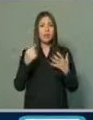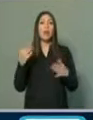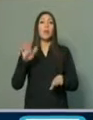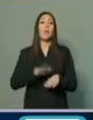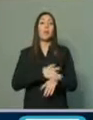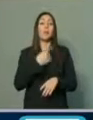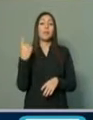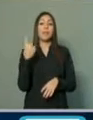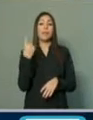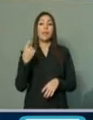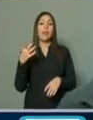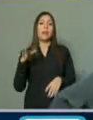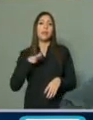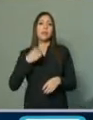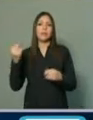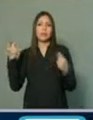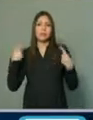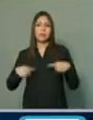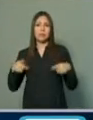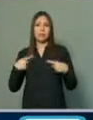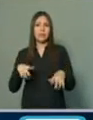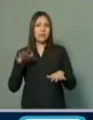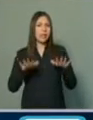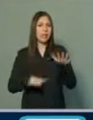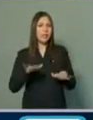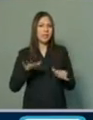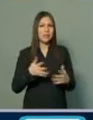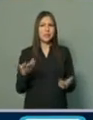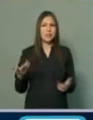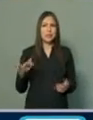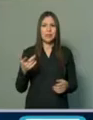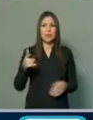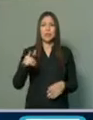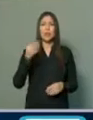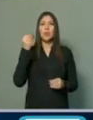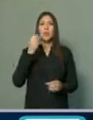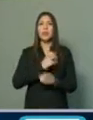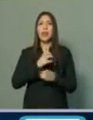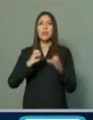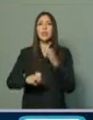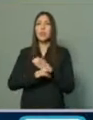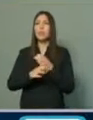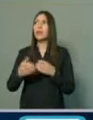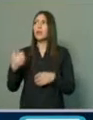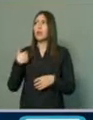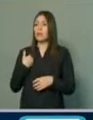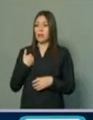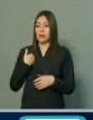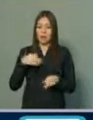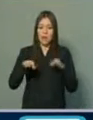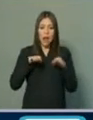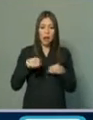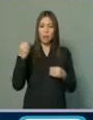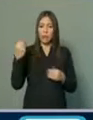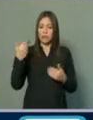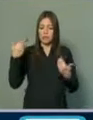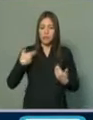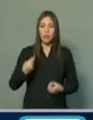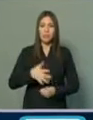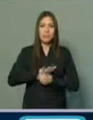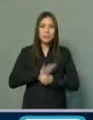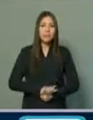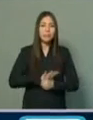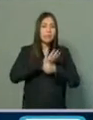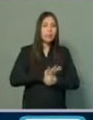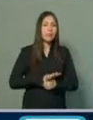mucho personalidades que se autoexigen muchísimo y eso pues ya es